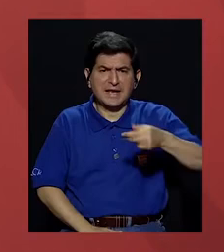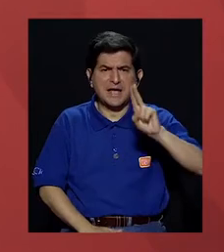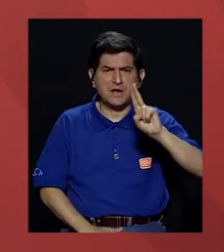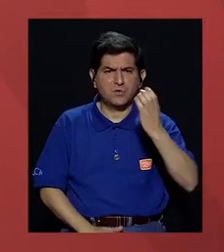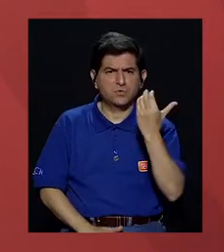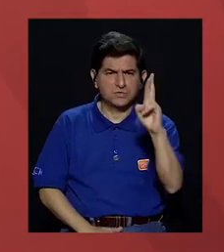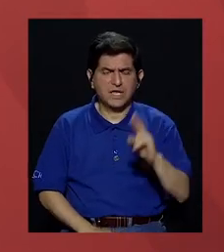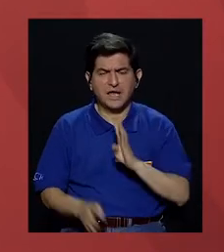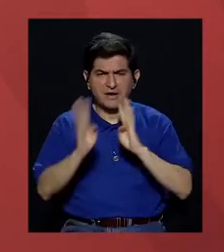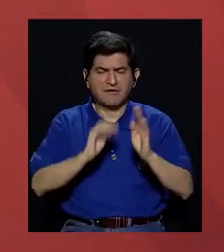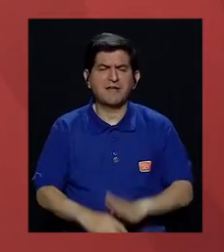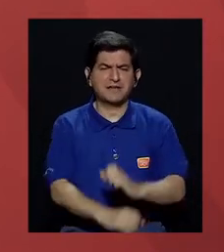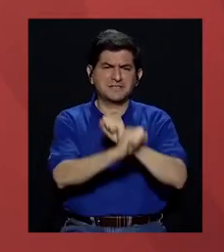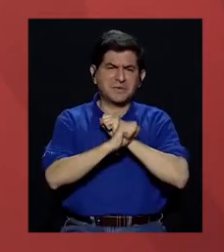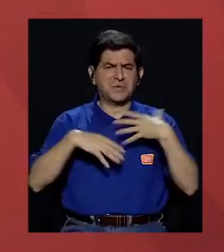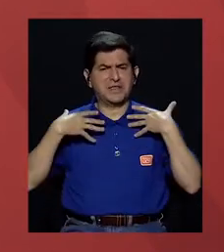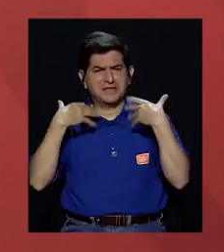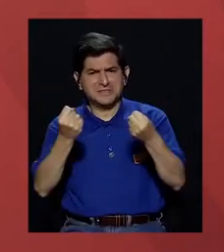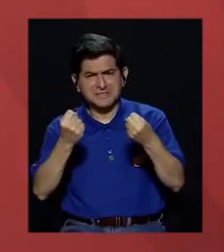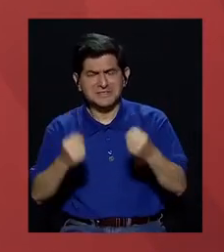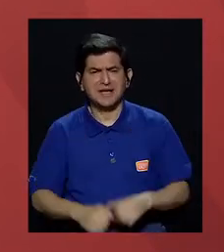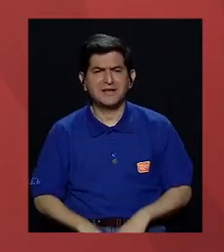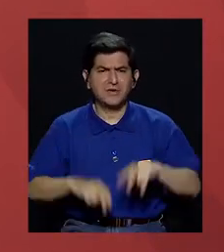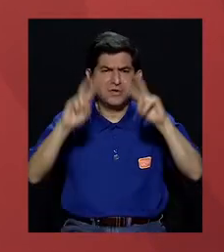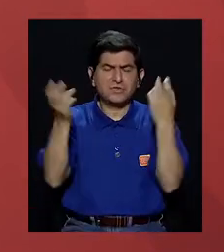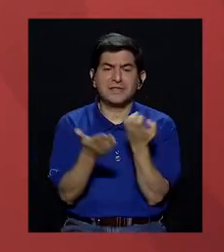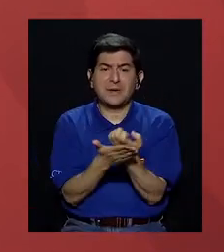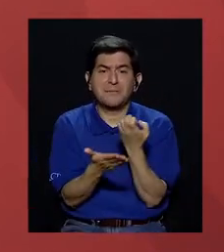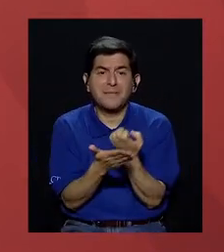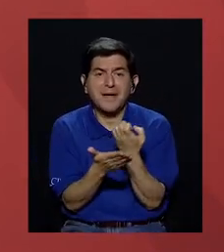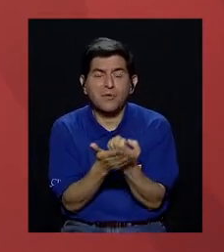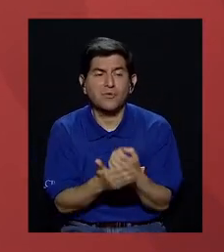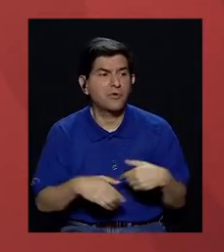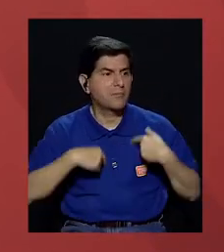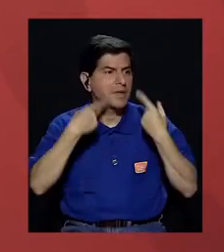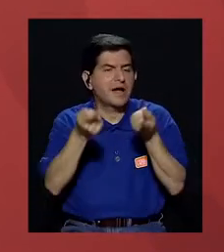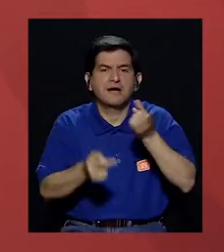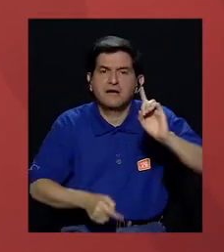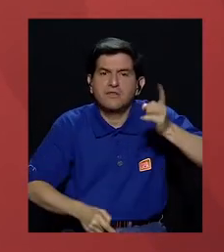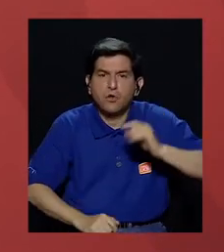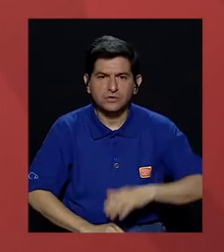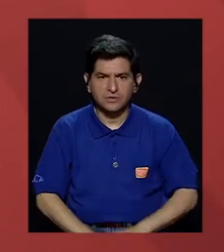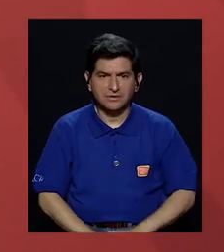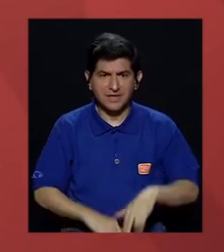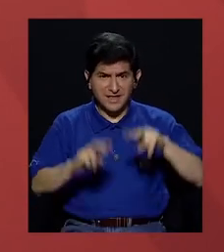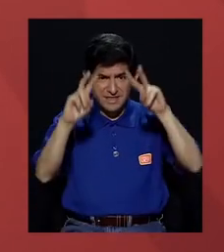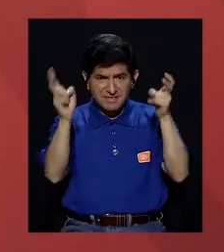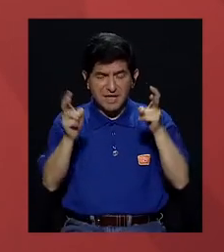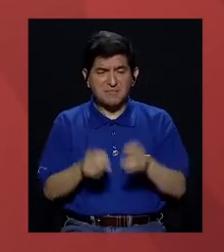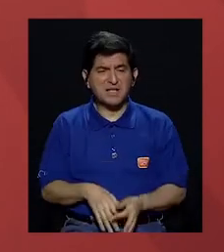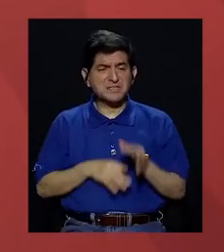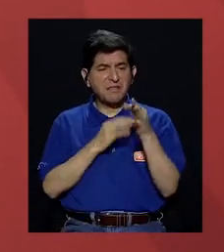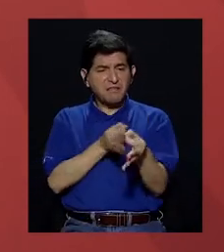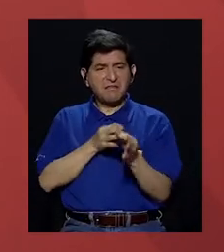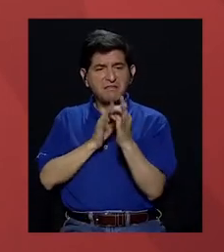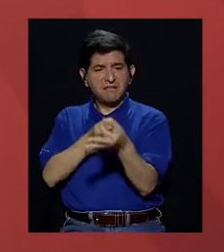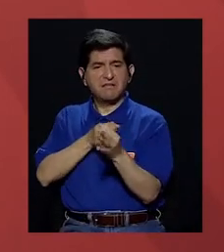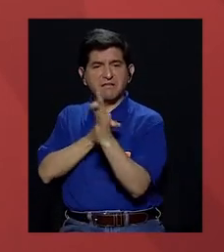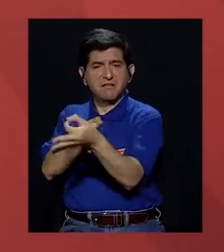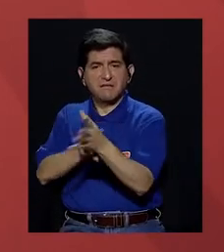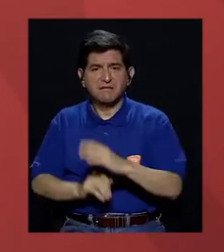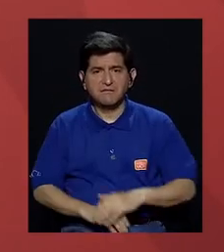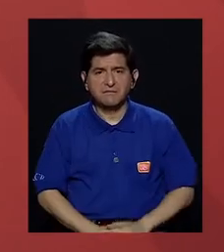universidad de costa rica seguridad salud el tema de la economía hacia dónde va han sido temas pospuestos